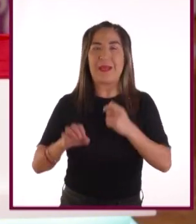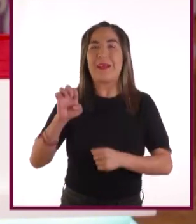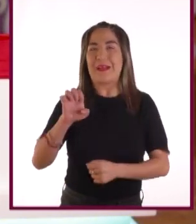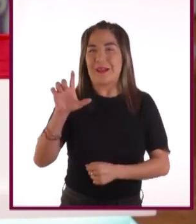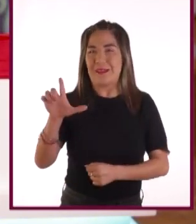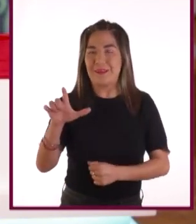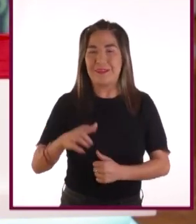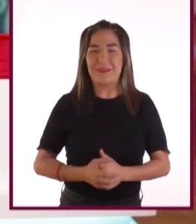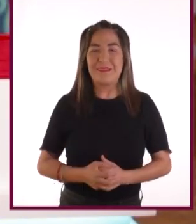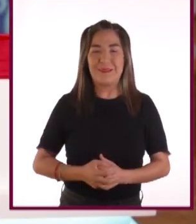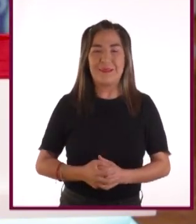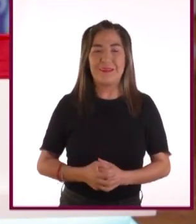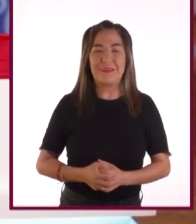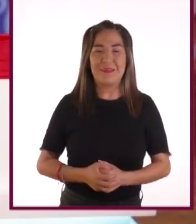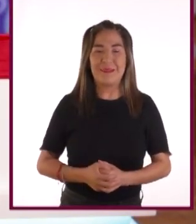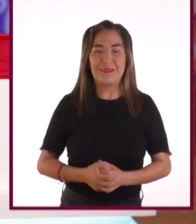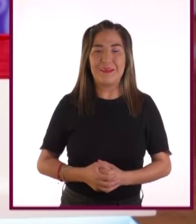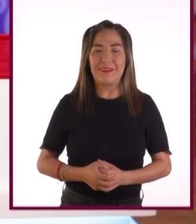El